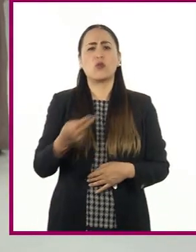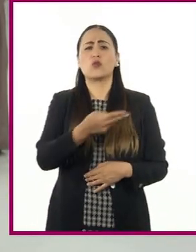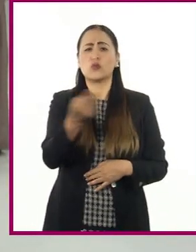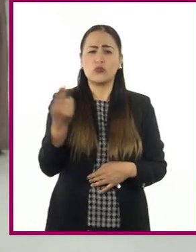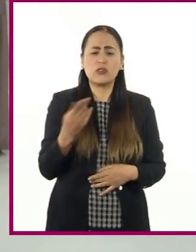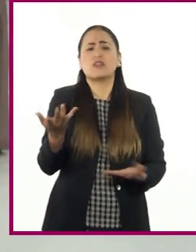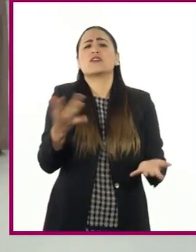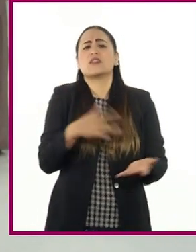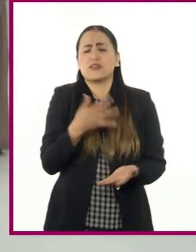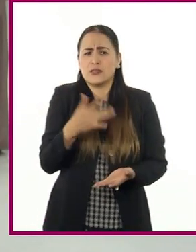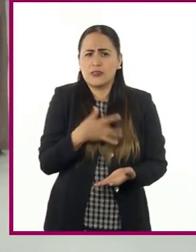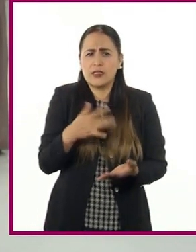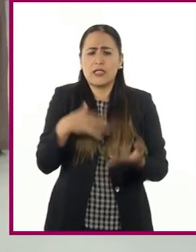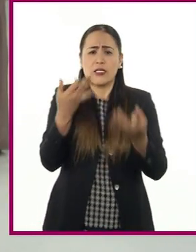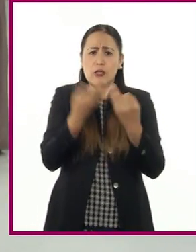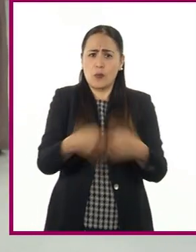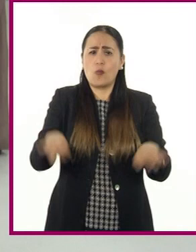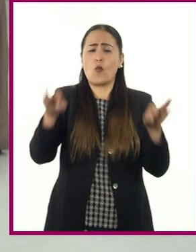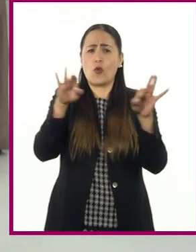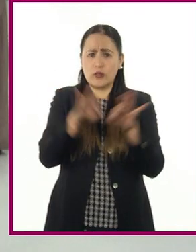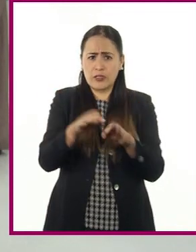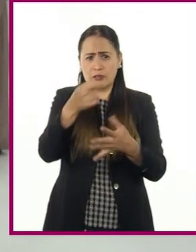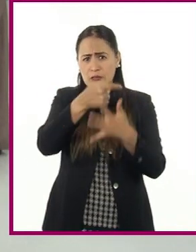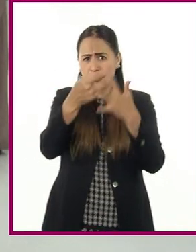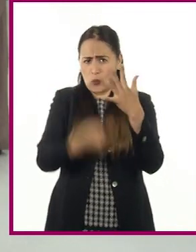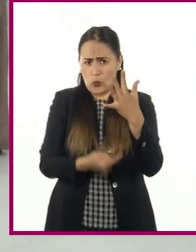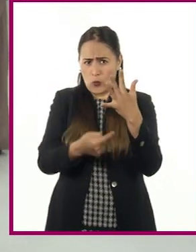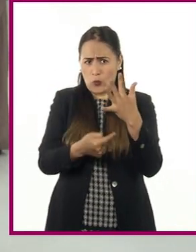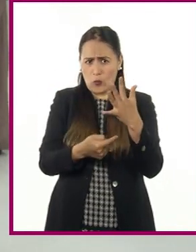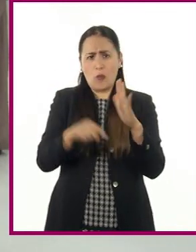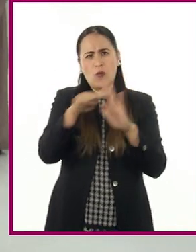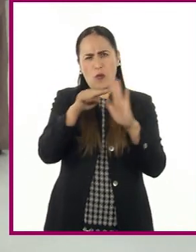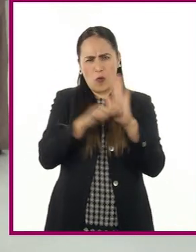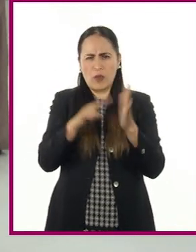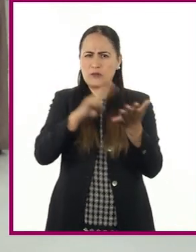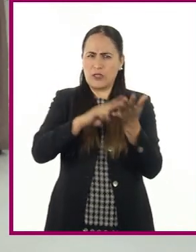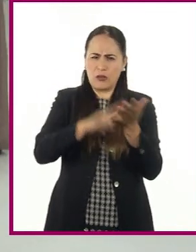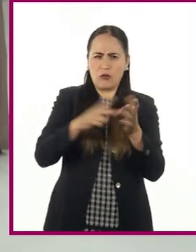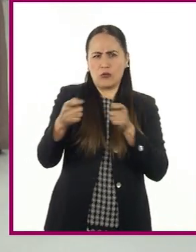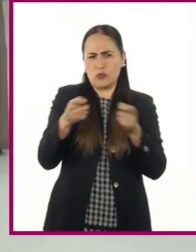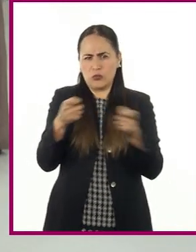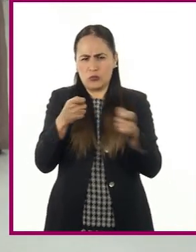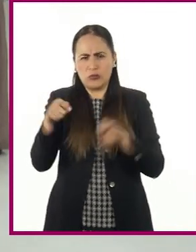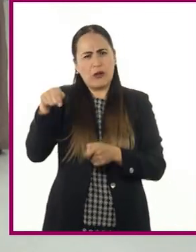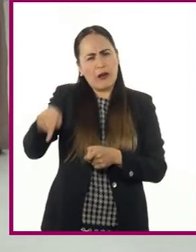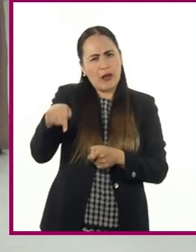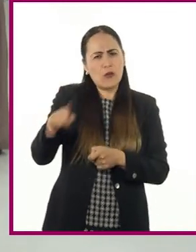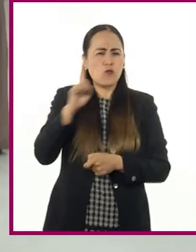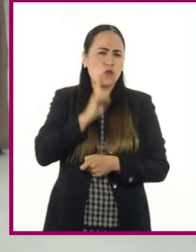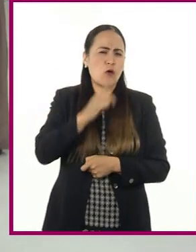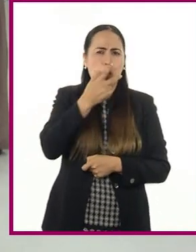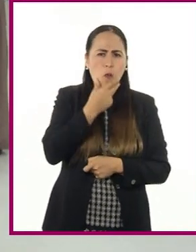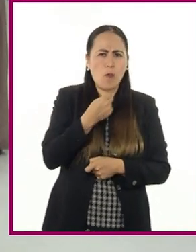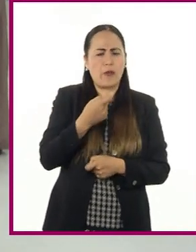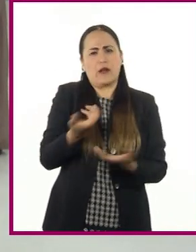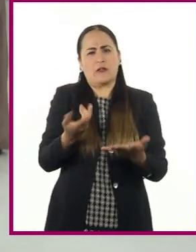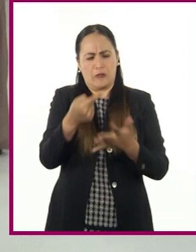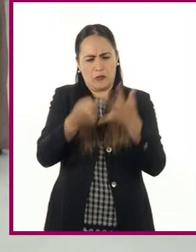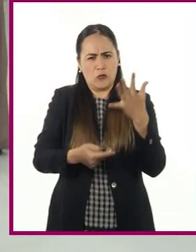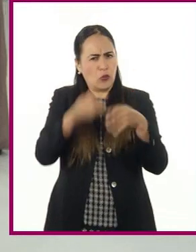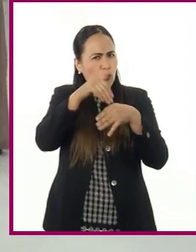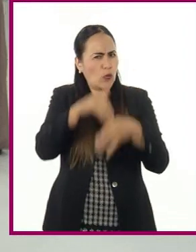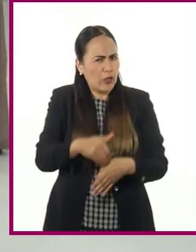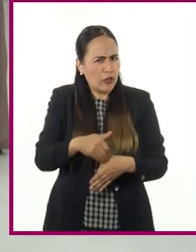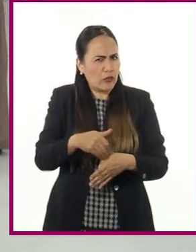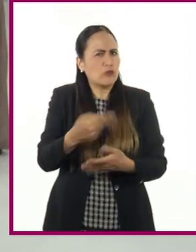piensan acerca de la importancia de los principios que rigen la actuación de una servidora o servidor público?